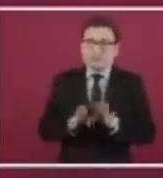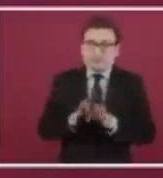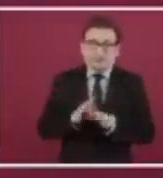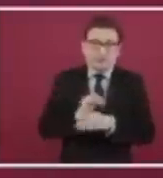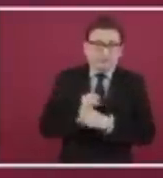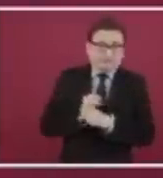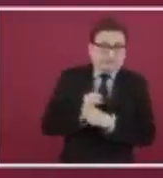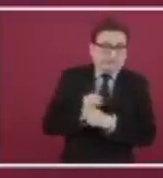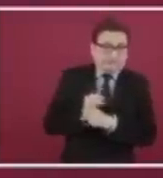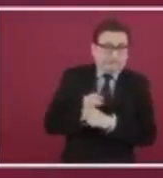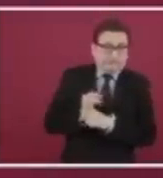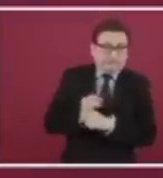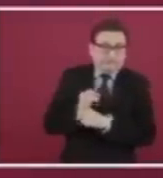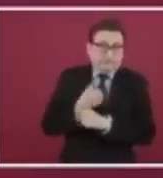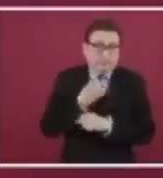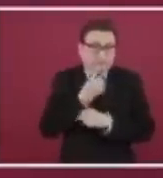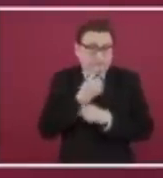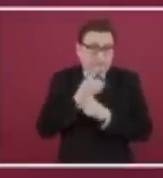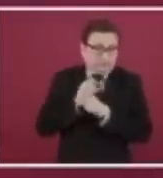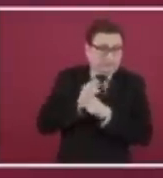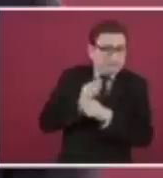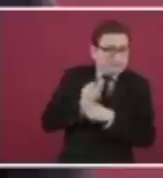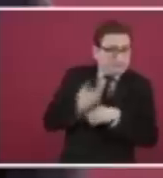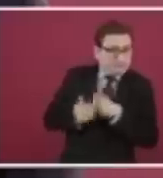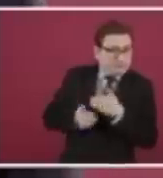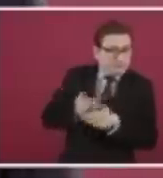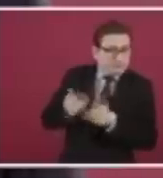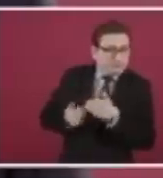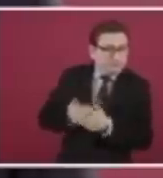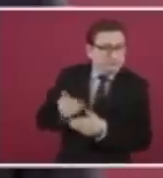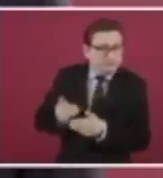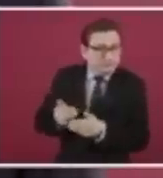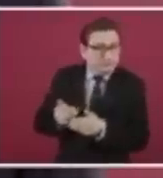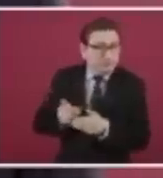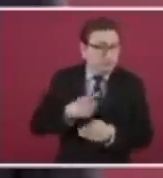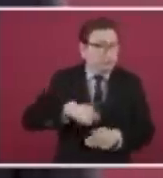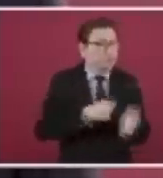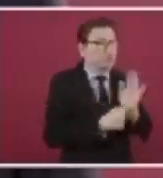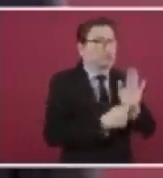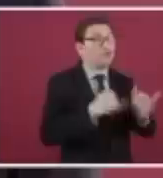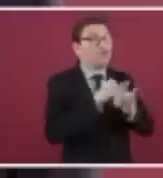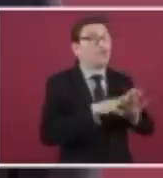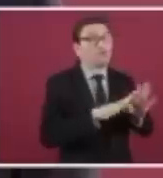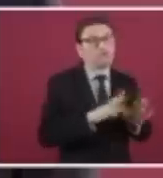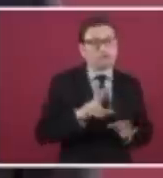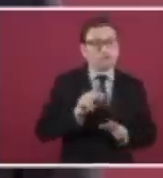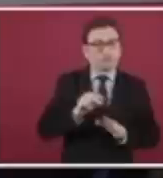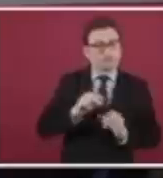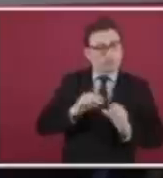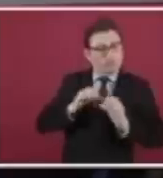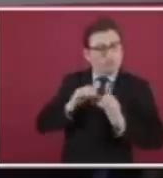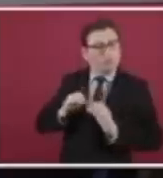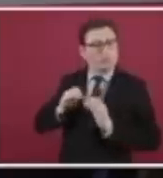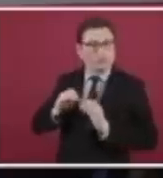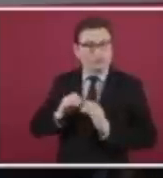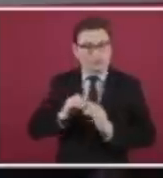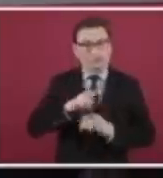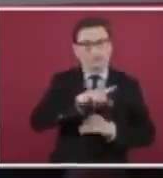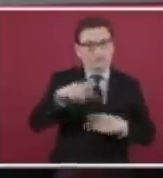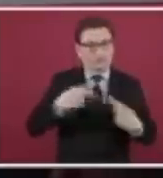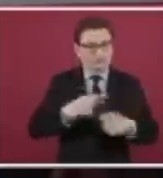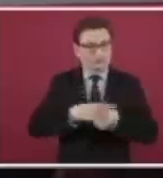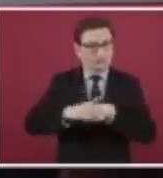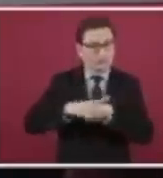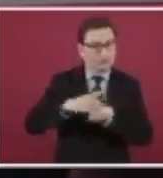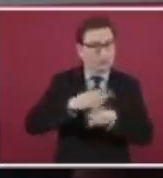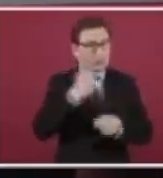para no ayudarles a los presuntos delincuentes, ¿no? Pero sí vamos a entregar toda la